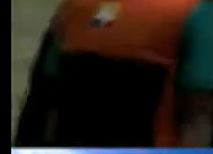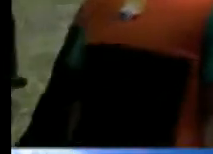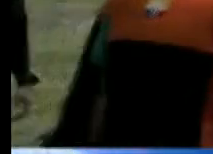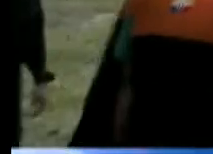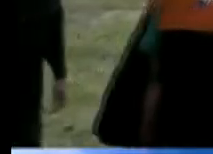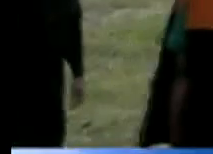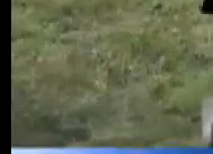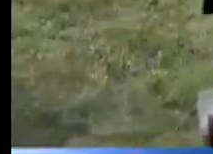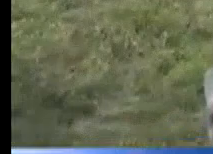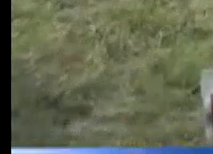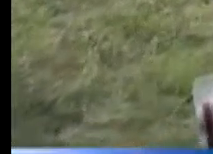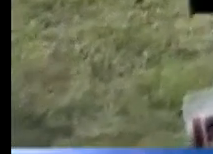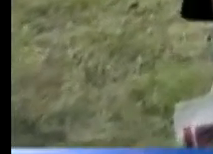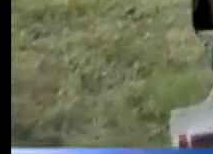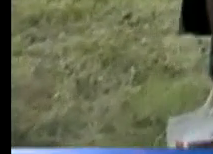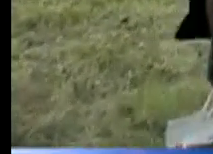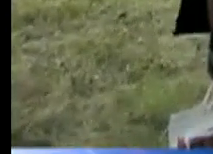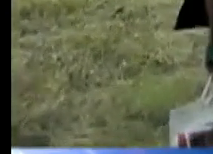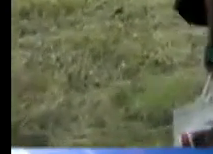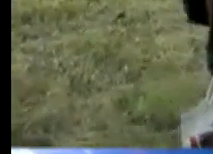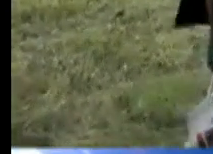llega por vía aérea.